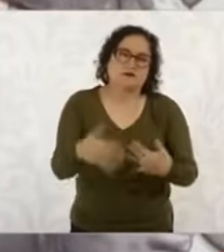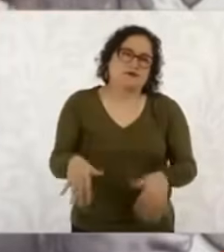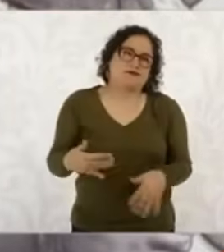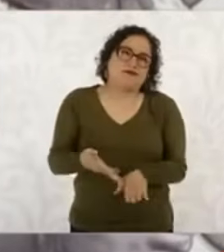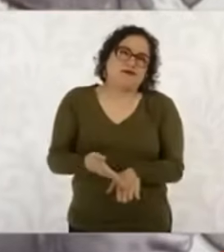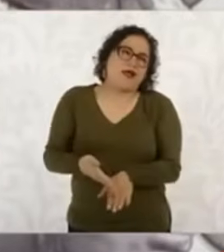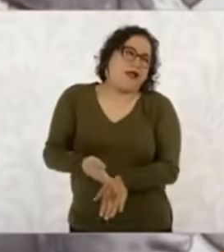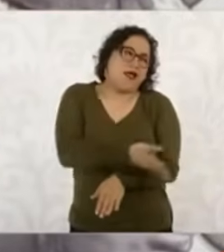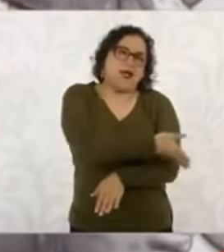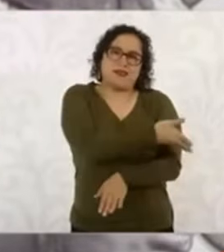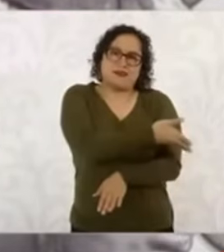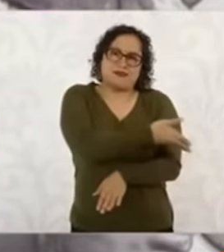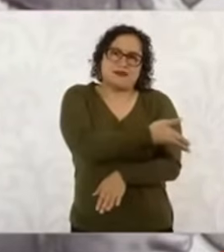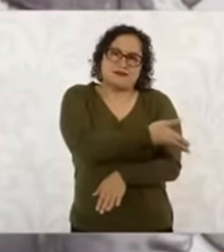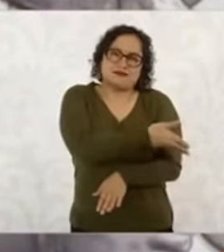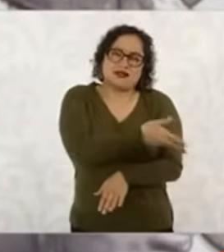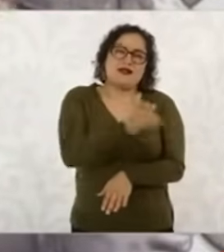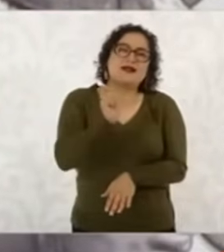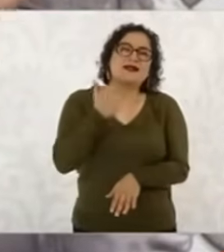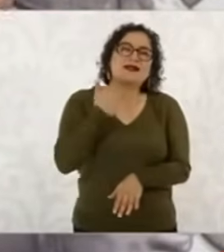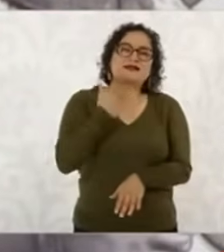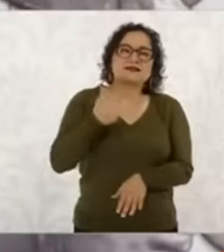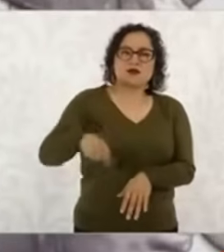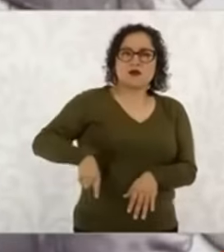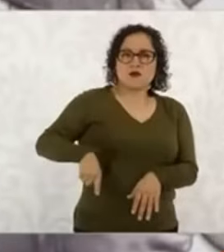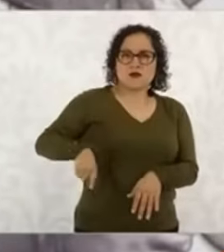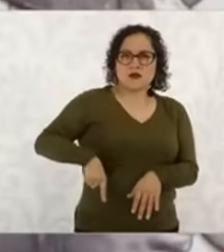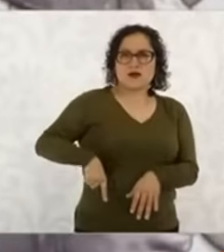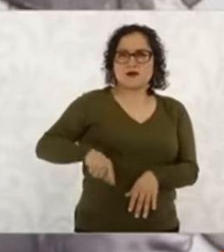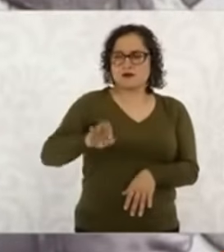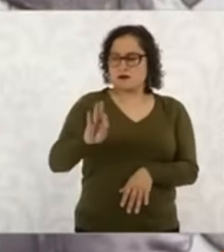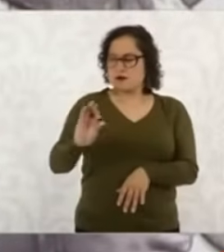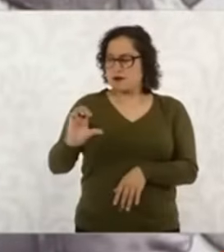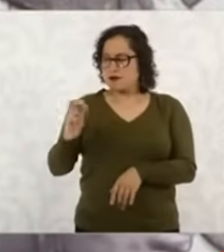que adquirieron Calderón y Peña.